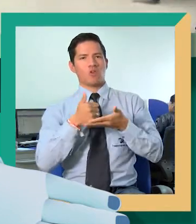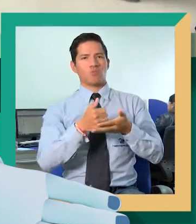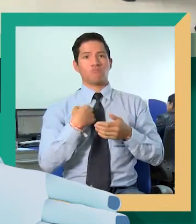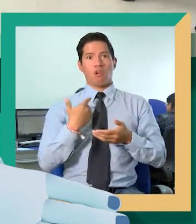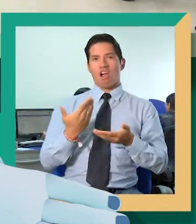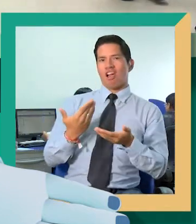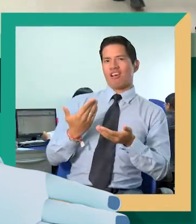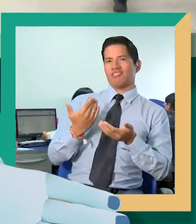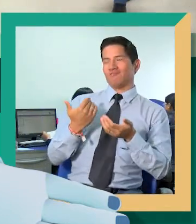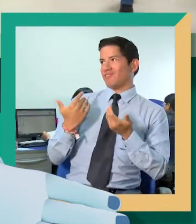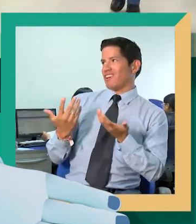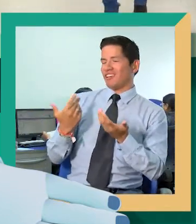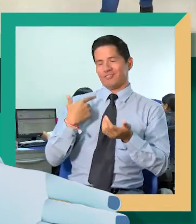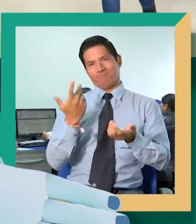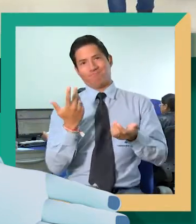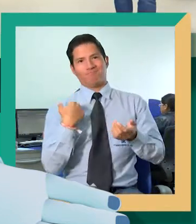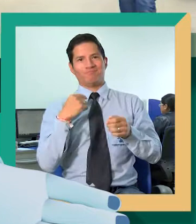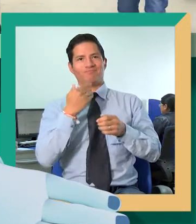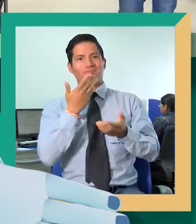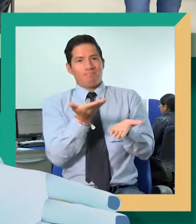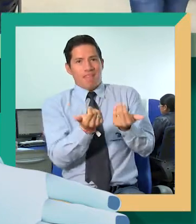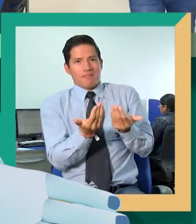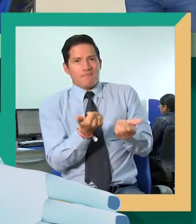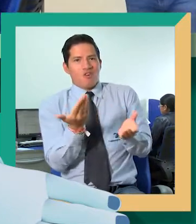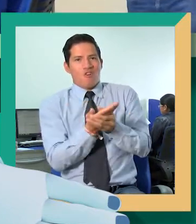Al finalizar, entregué mi hoja de vida.